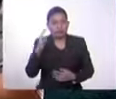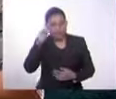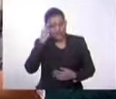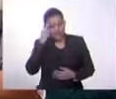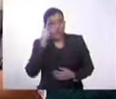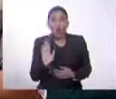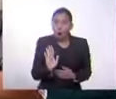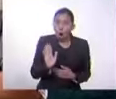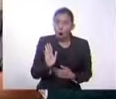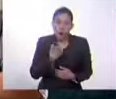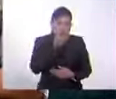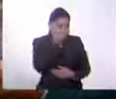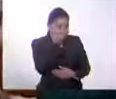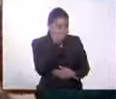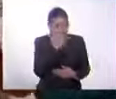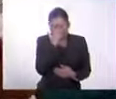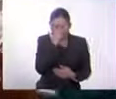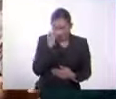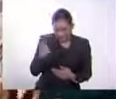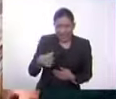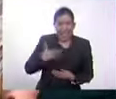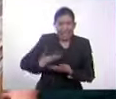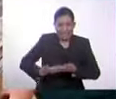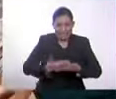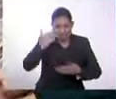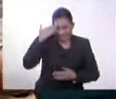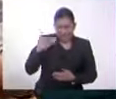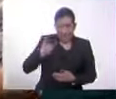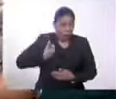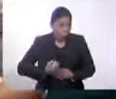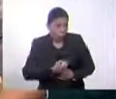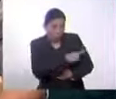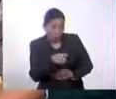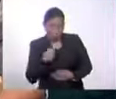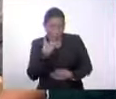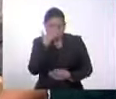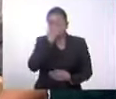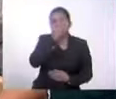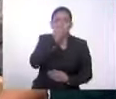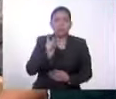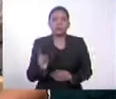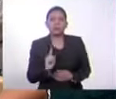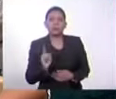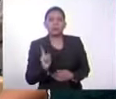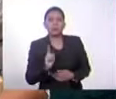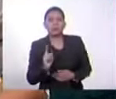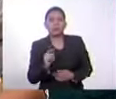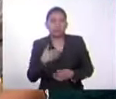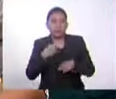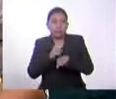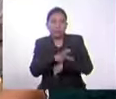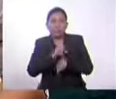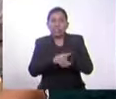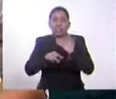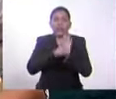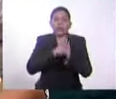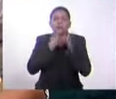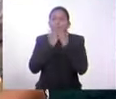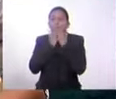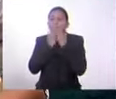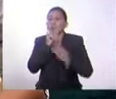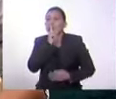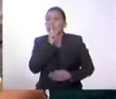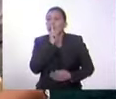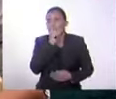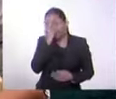piensan, no voy a hablar de sexo con mis hijos, no voy a hablar de sexo con los alumnos, porque posiblemente pueda existir algún tabú. La sexualidad se debe tomar como natural.